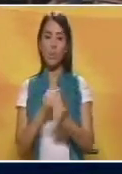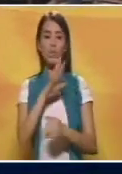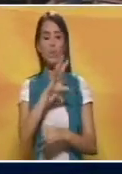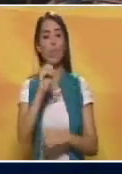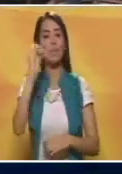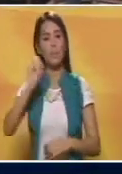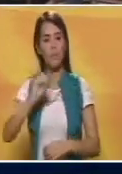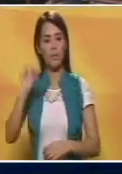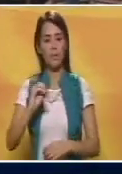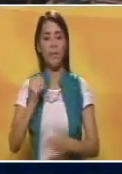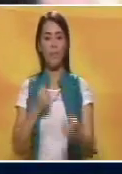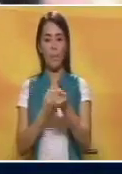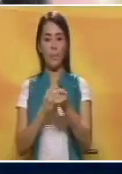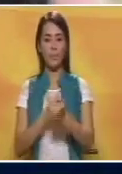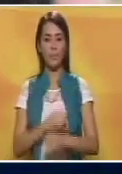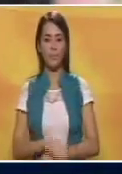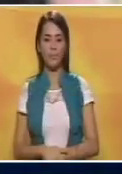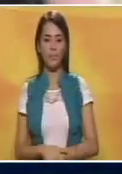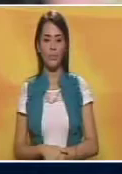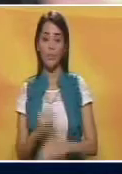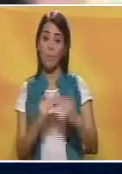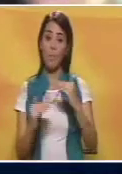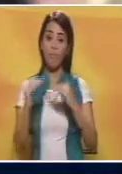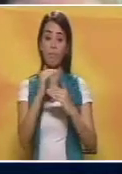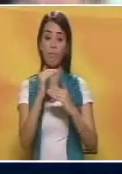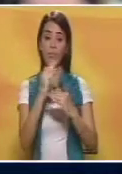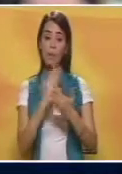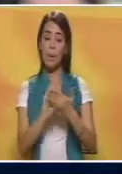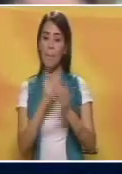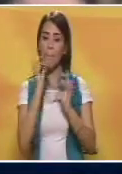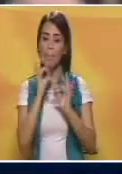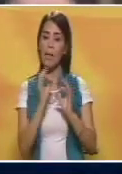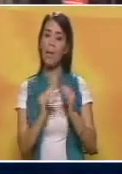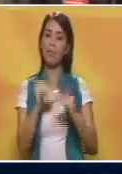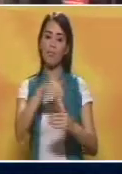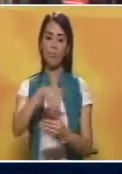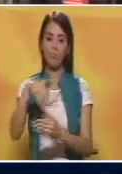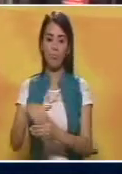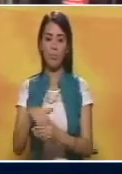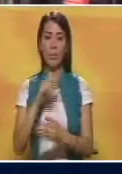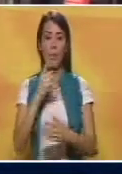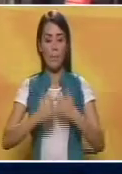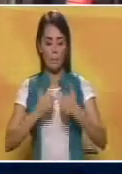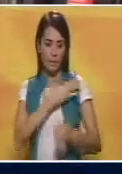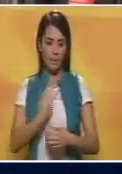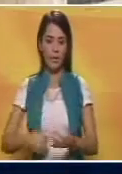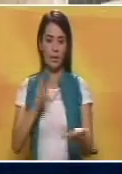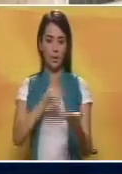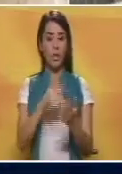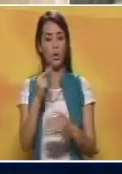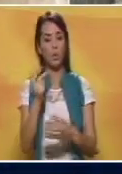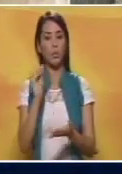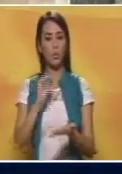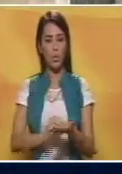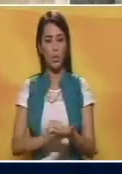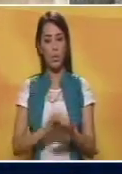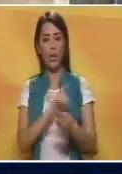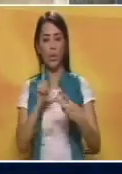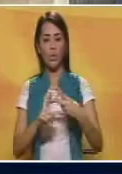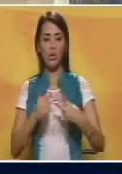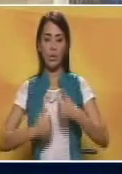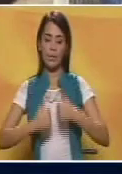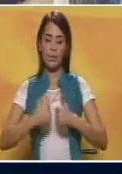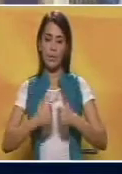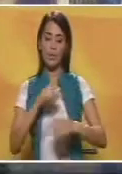50% de apoyo si no supera la mitad de los sufragios el mandatario se enfrentaría en segunda vuelta a su rival más cercano el opositor